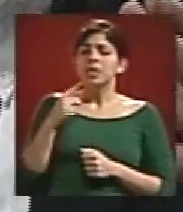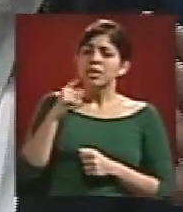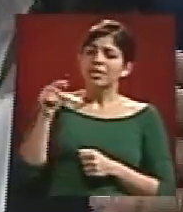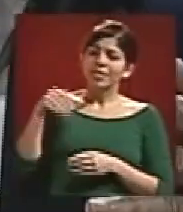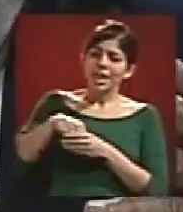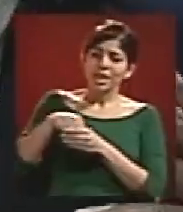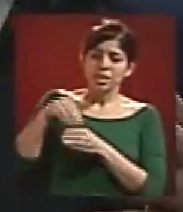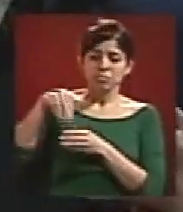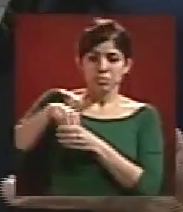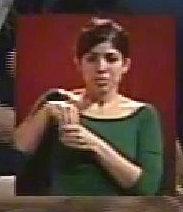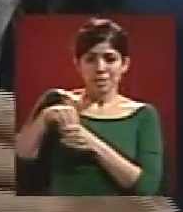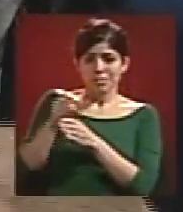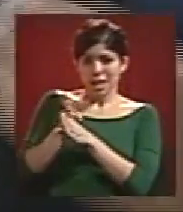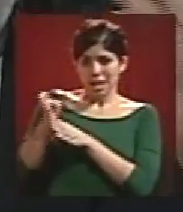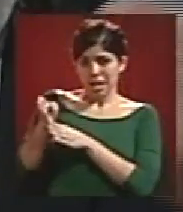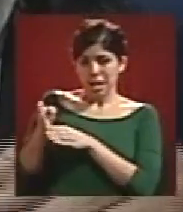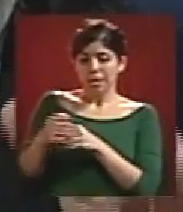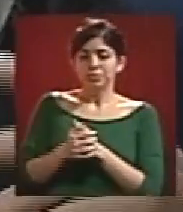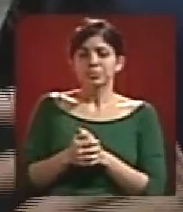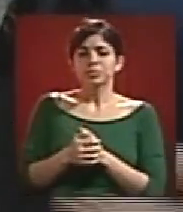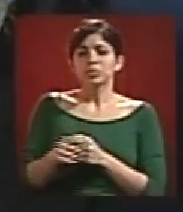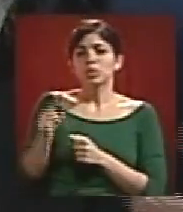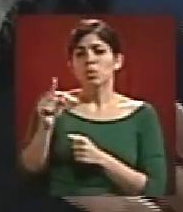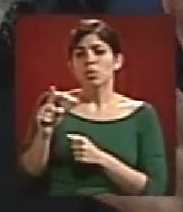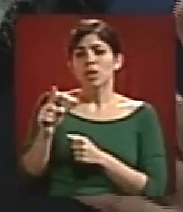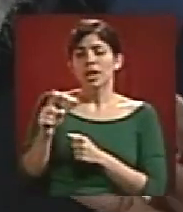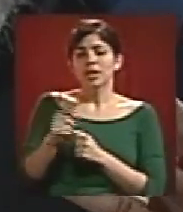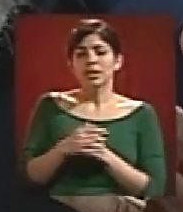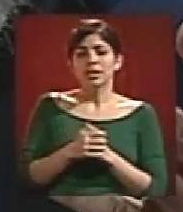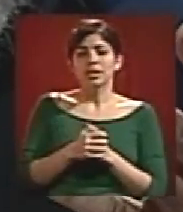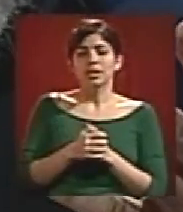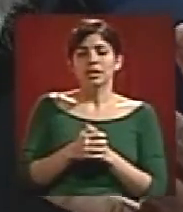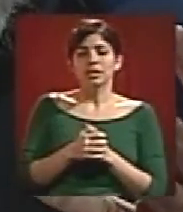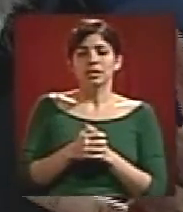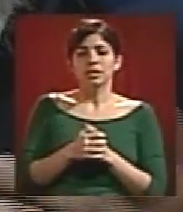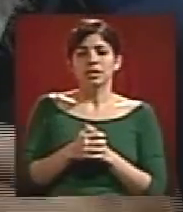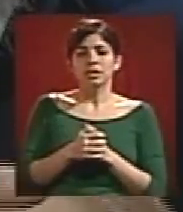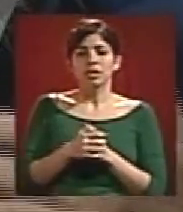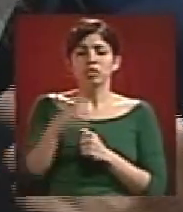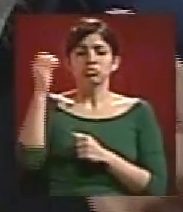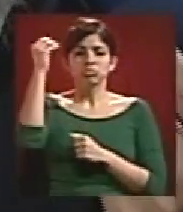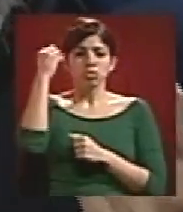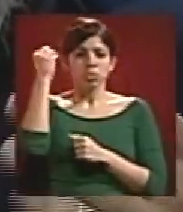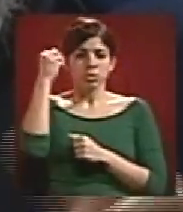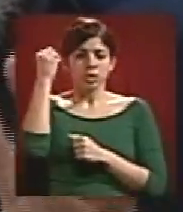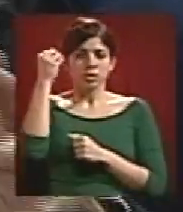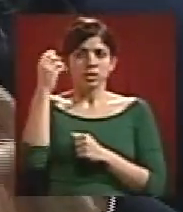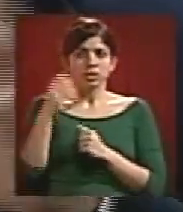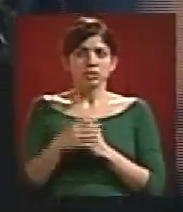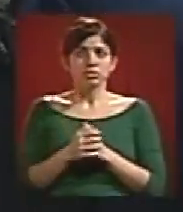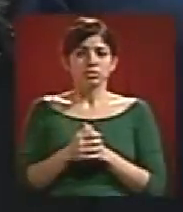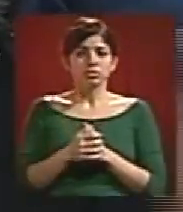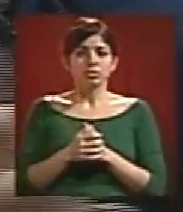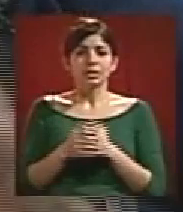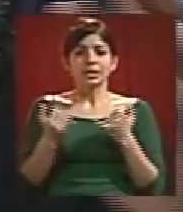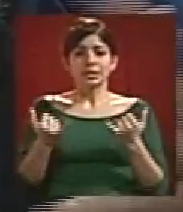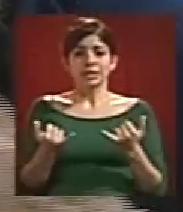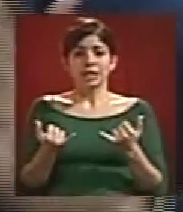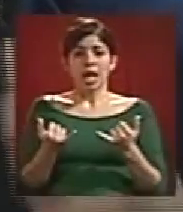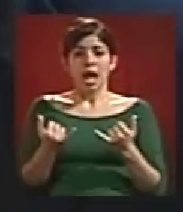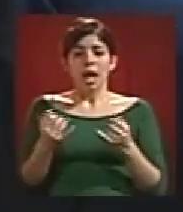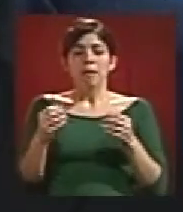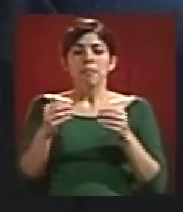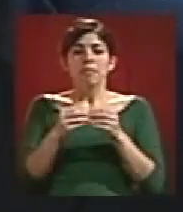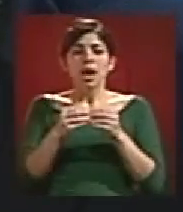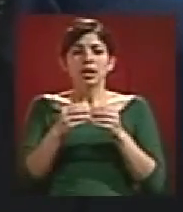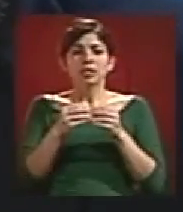dentro de esa línea, una de las consideraciones ya yendo un